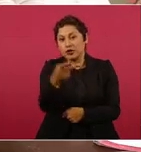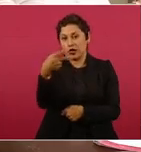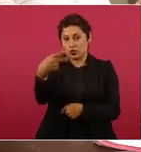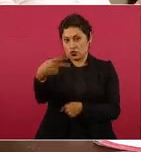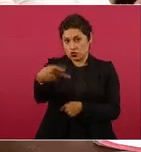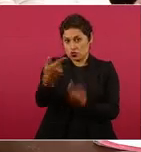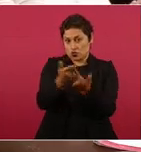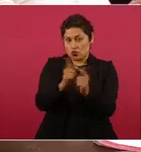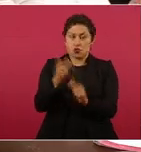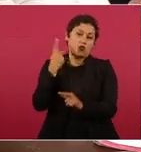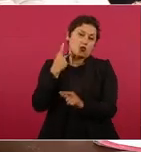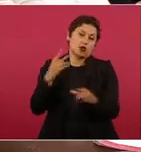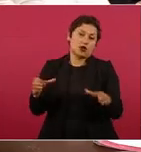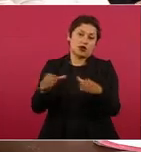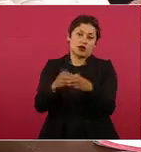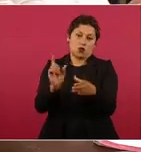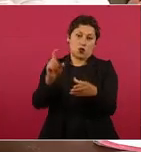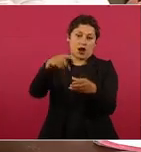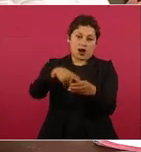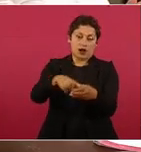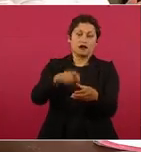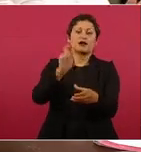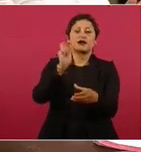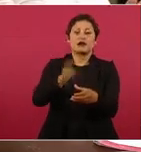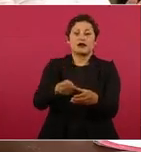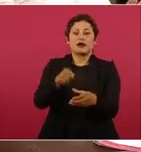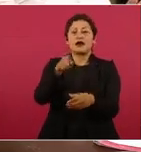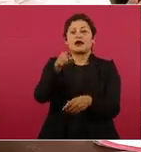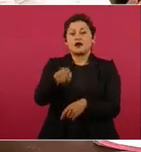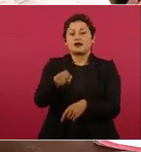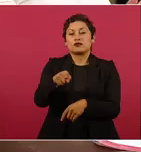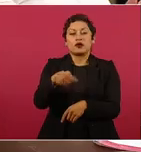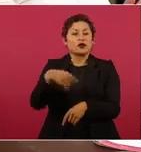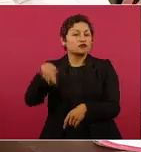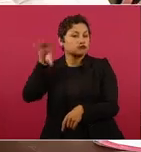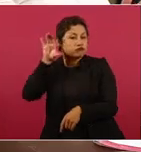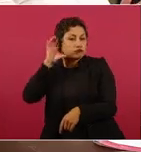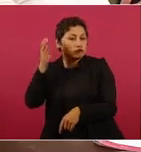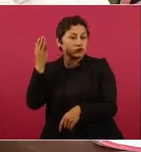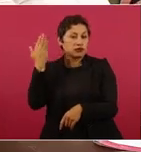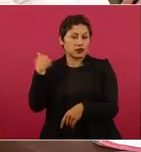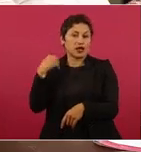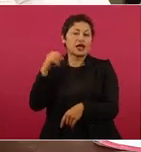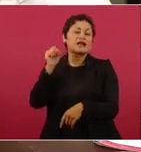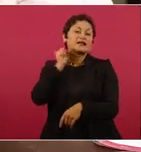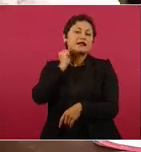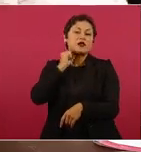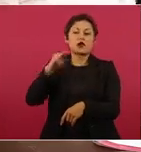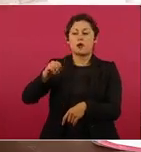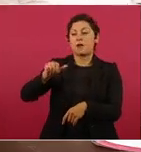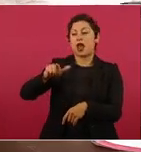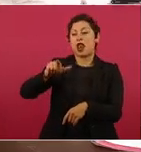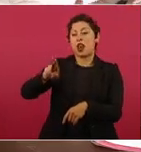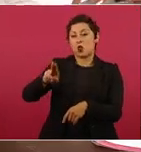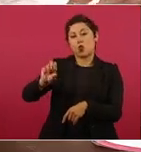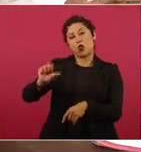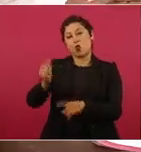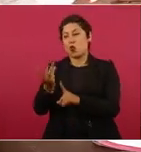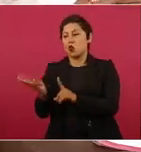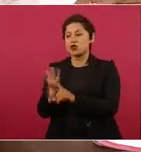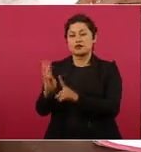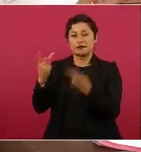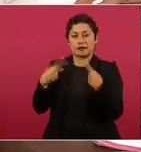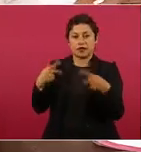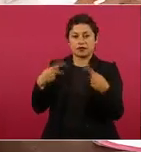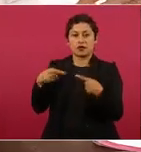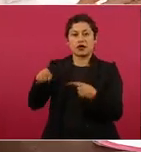en torno a estos señalamientos que hizo este fin de semana la senadora Malú Micher junto con otros actores políticos que